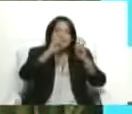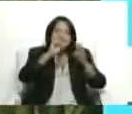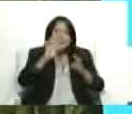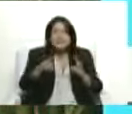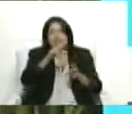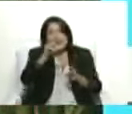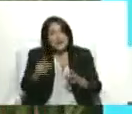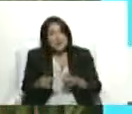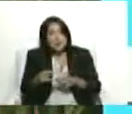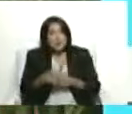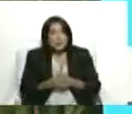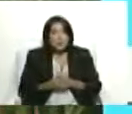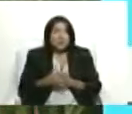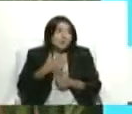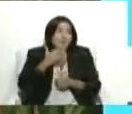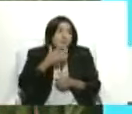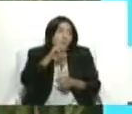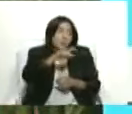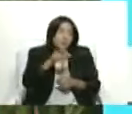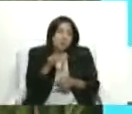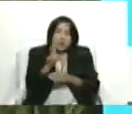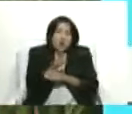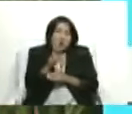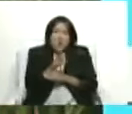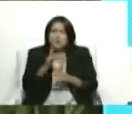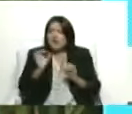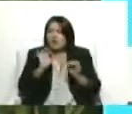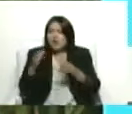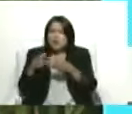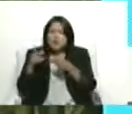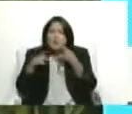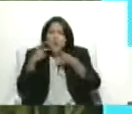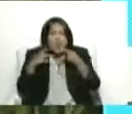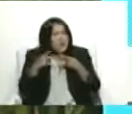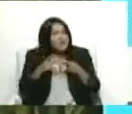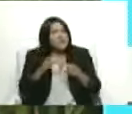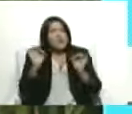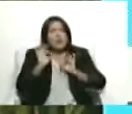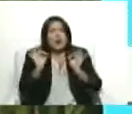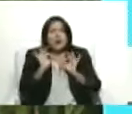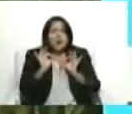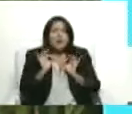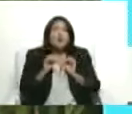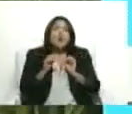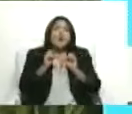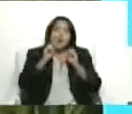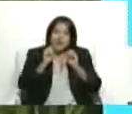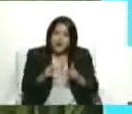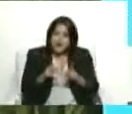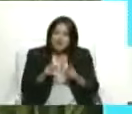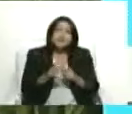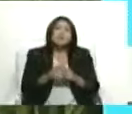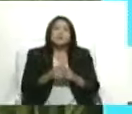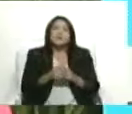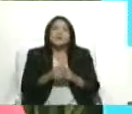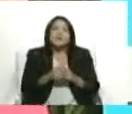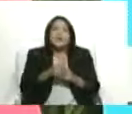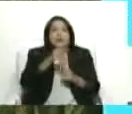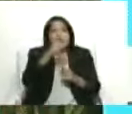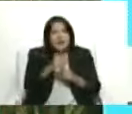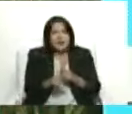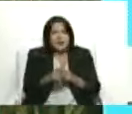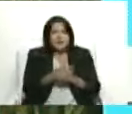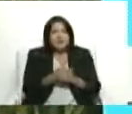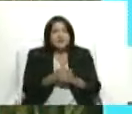espacio organizativo, colectivo para expresarlo. Creo que todos tenemos individualmente una cuenta en redes sociales